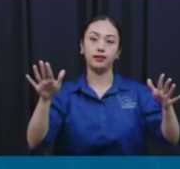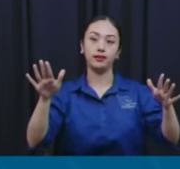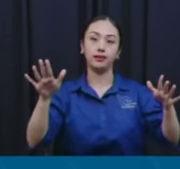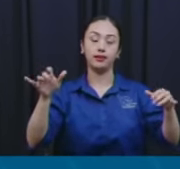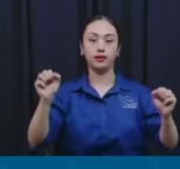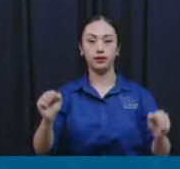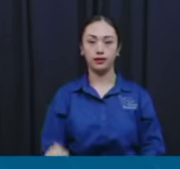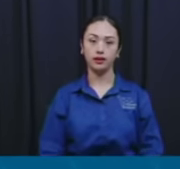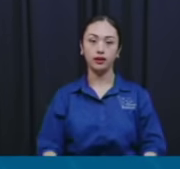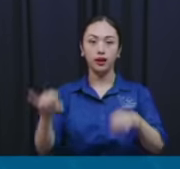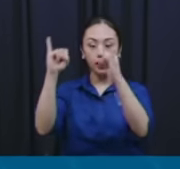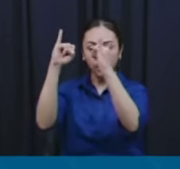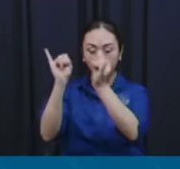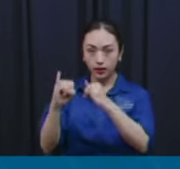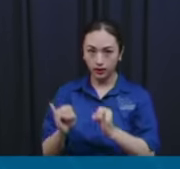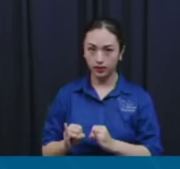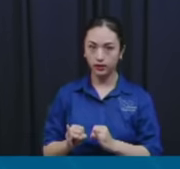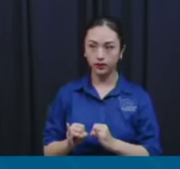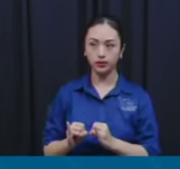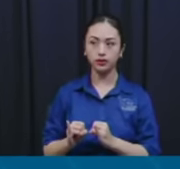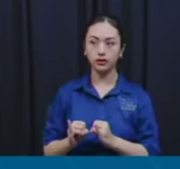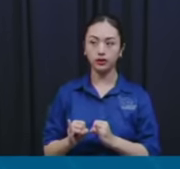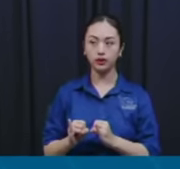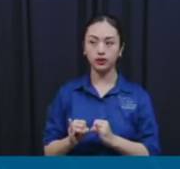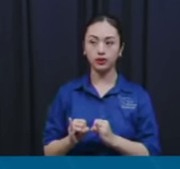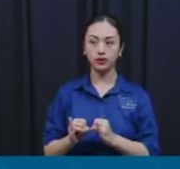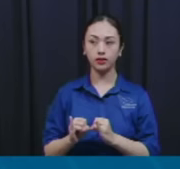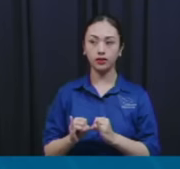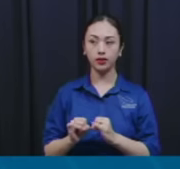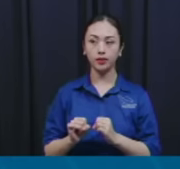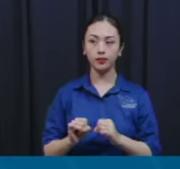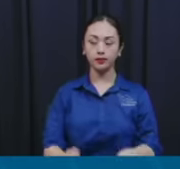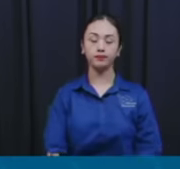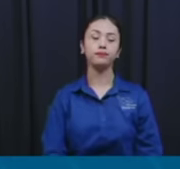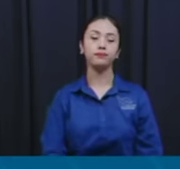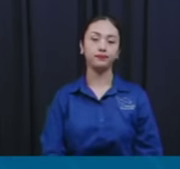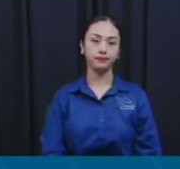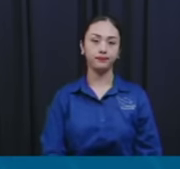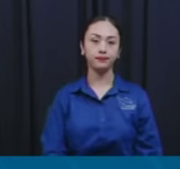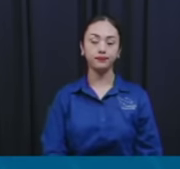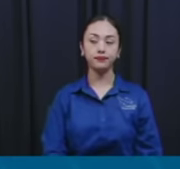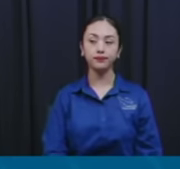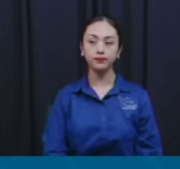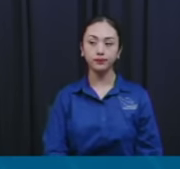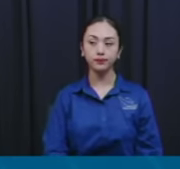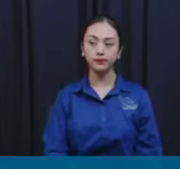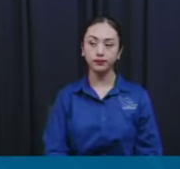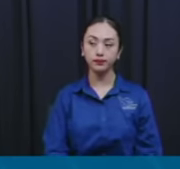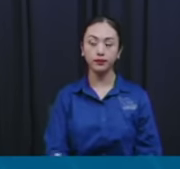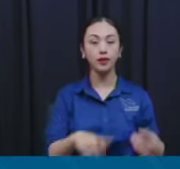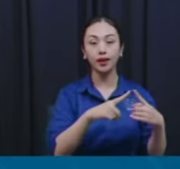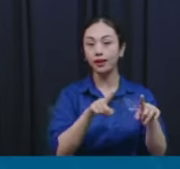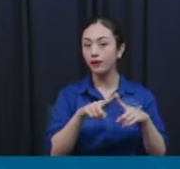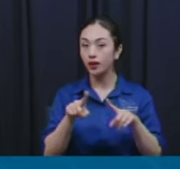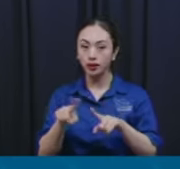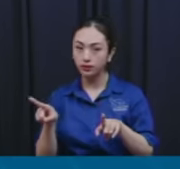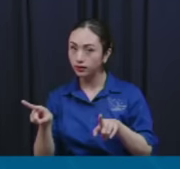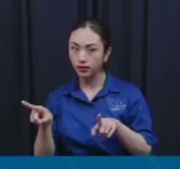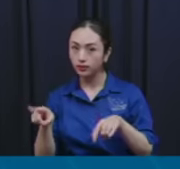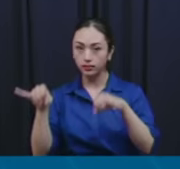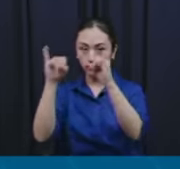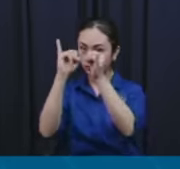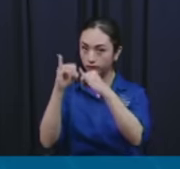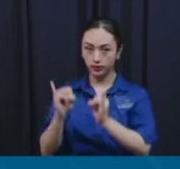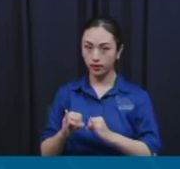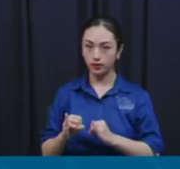dioses significado plural intensivo del singular Dios diosa uno divino obras o bienes especiales de